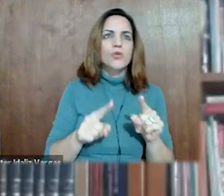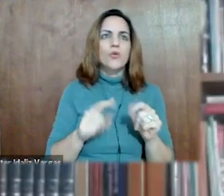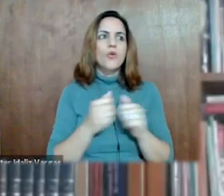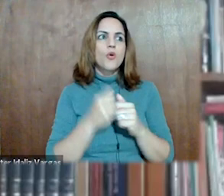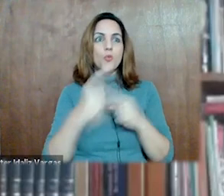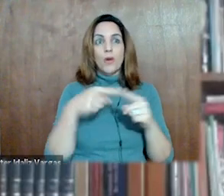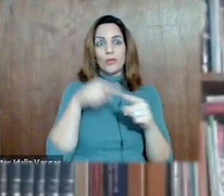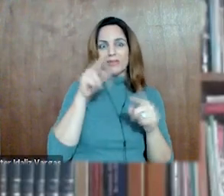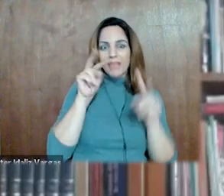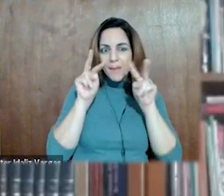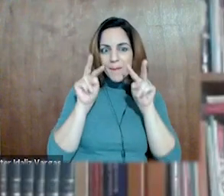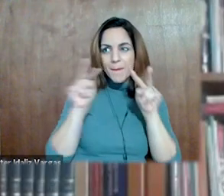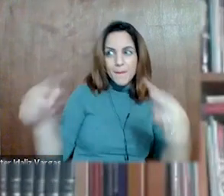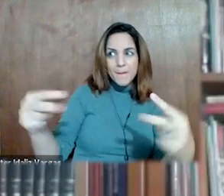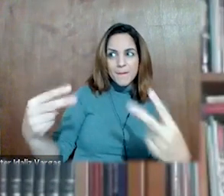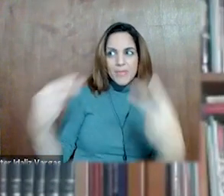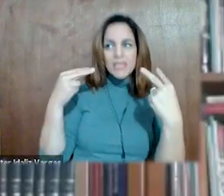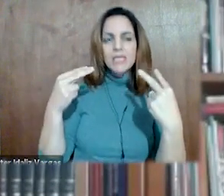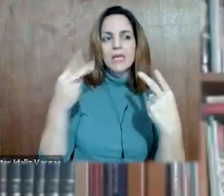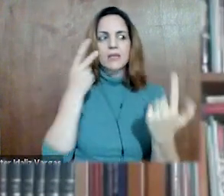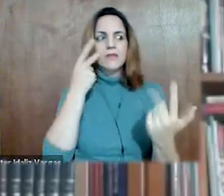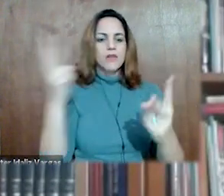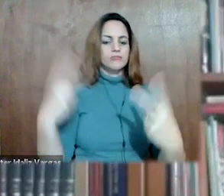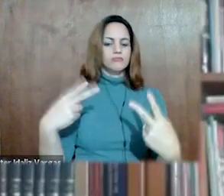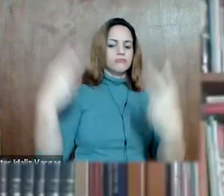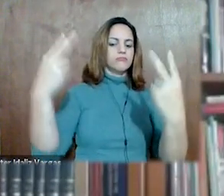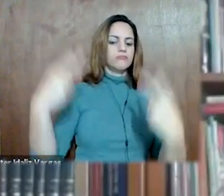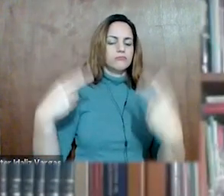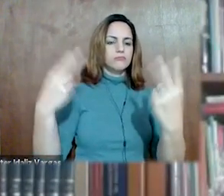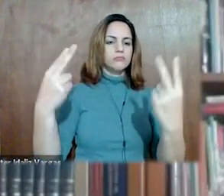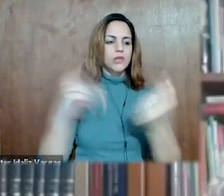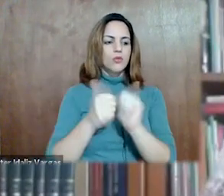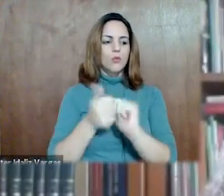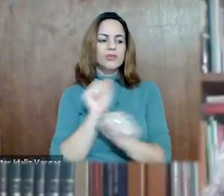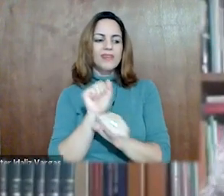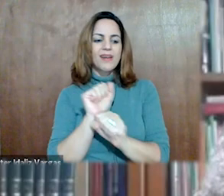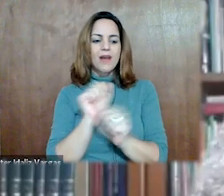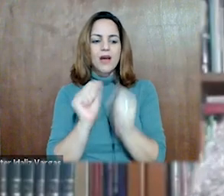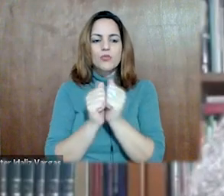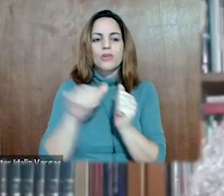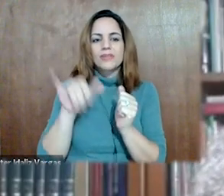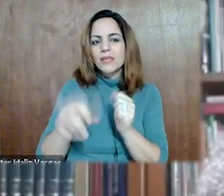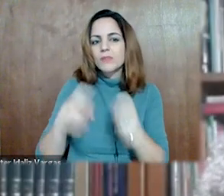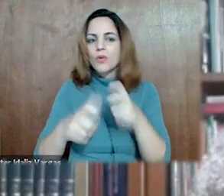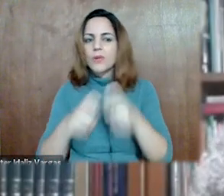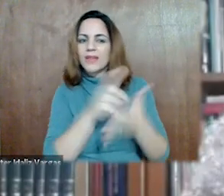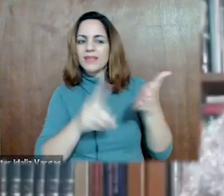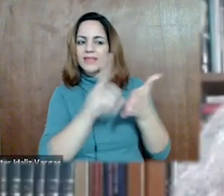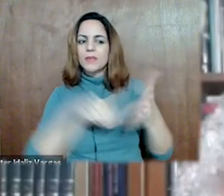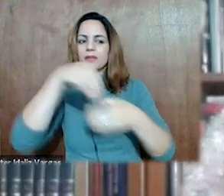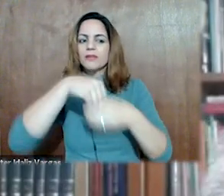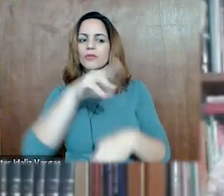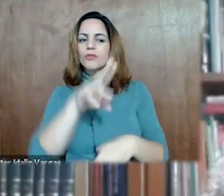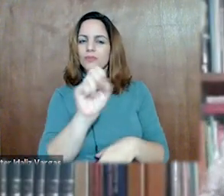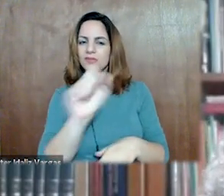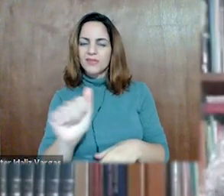y hablarte desde el punto de vista de cómo se trabaja el racismo de afrodescendencia en Estados Unidos, fue una